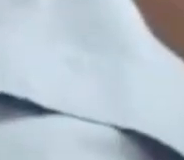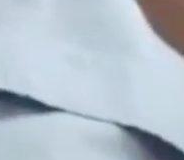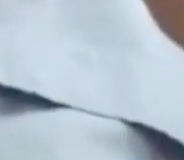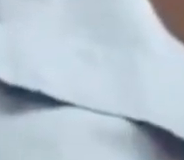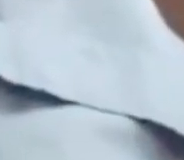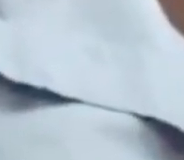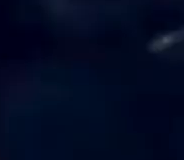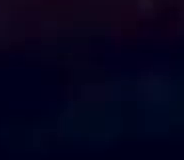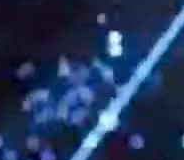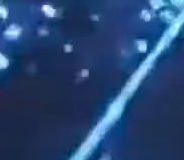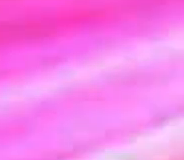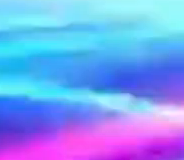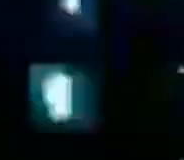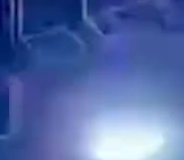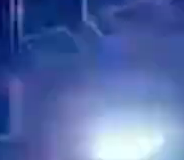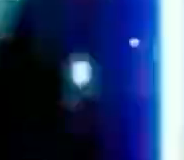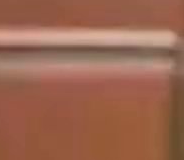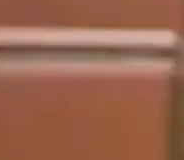plataforma digital.